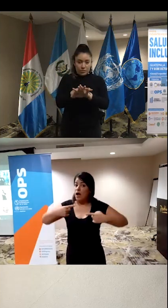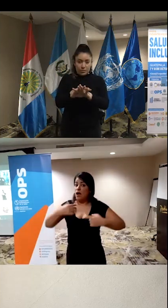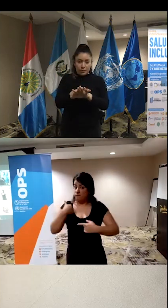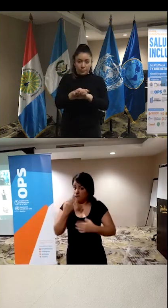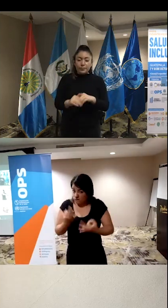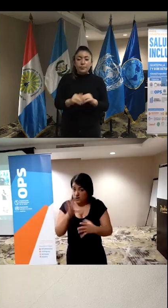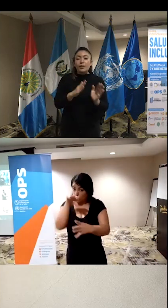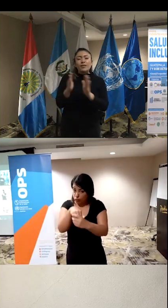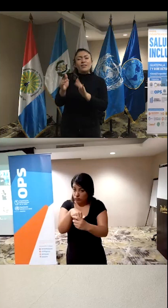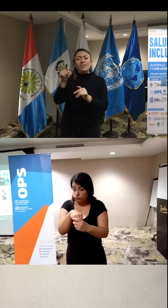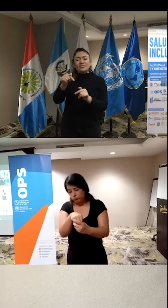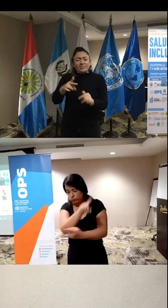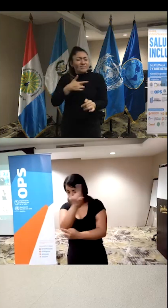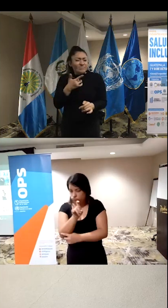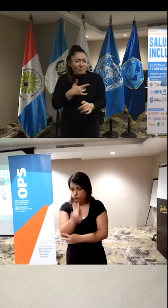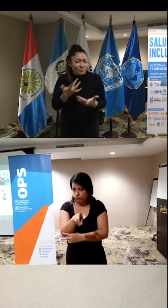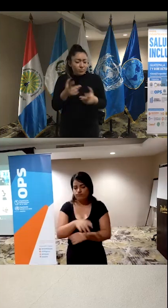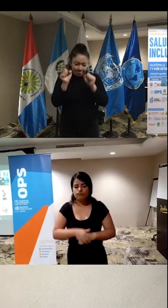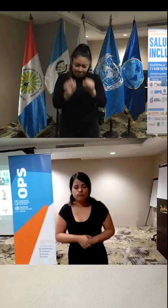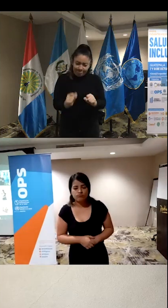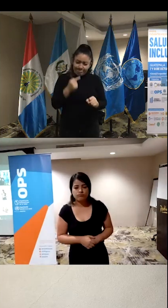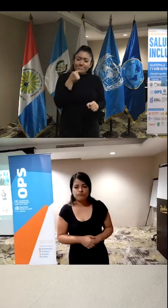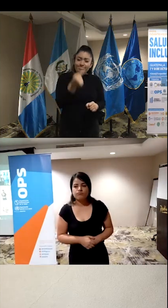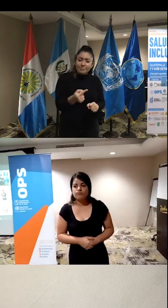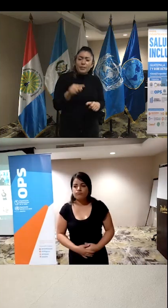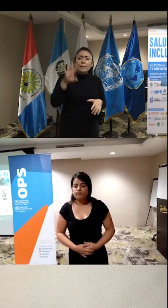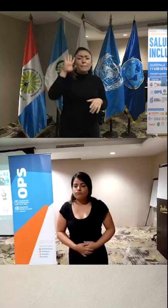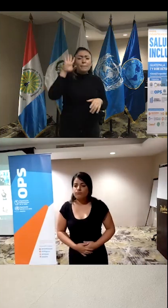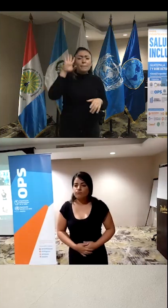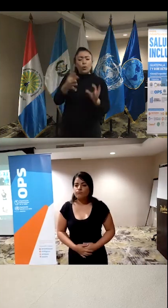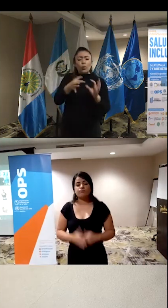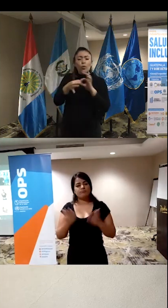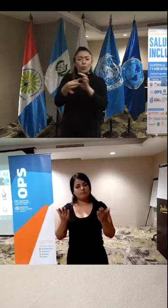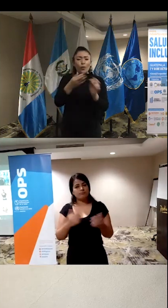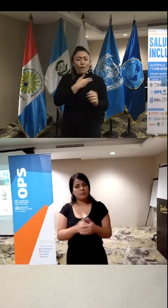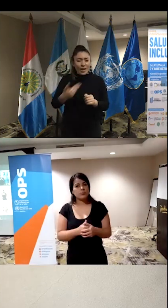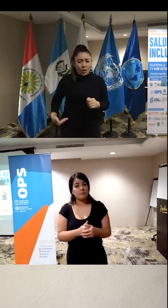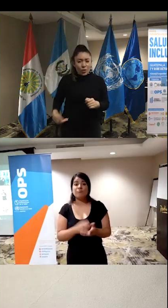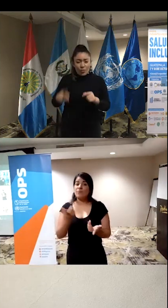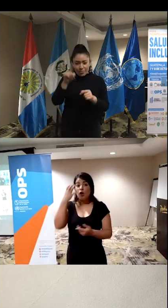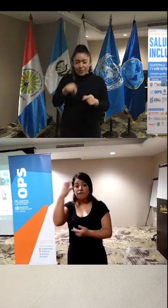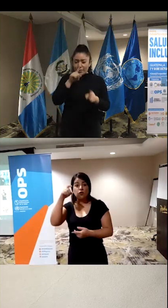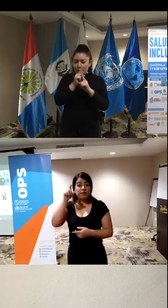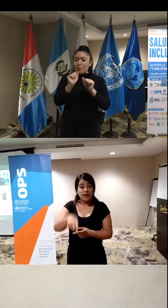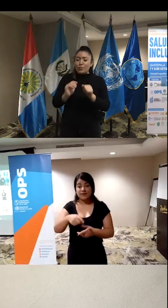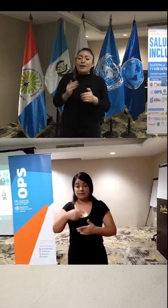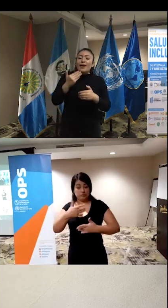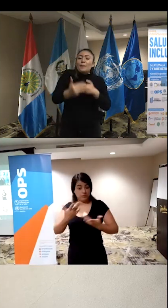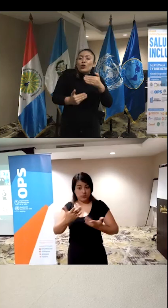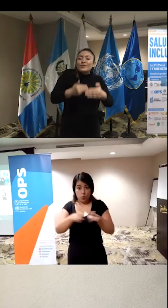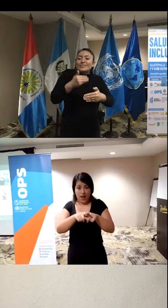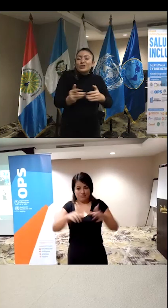En ese sentido, podemos decir por qué los gobiernos deben o realizan los procesos de certificación,